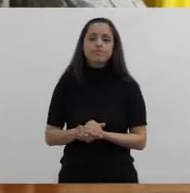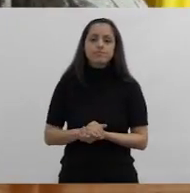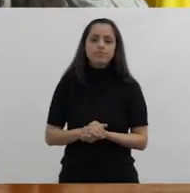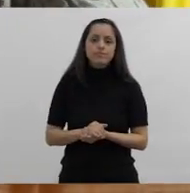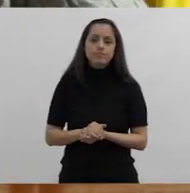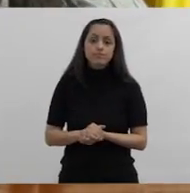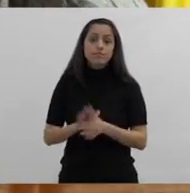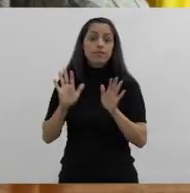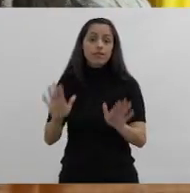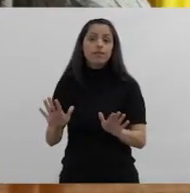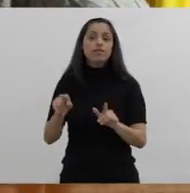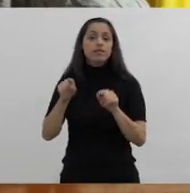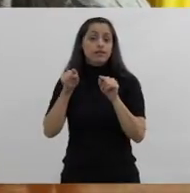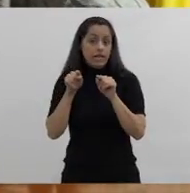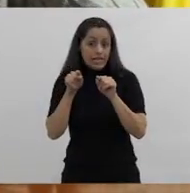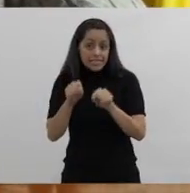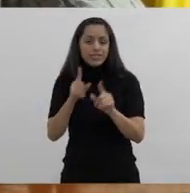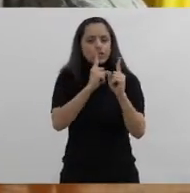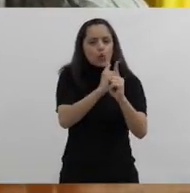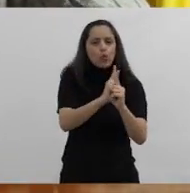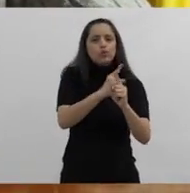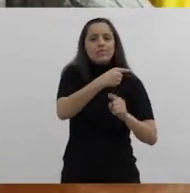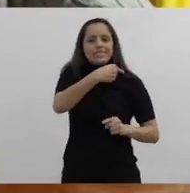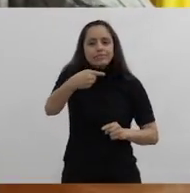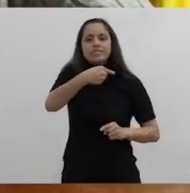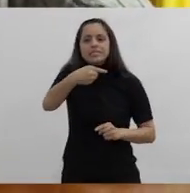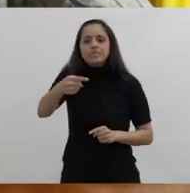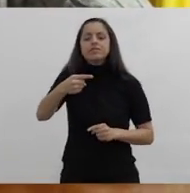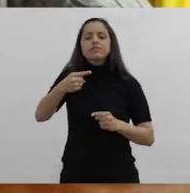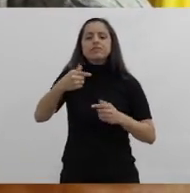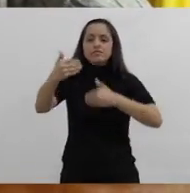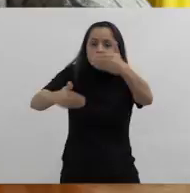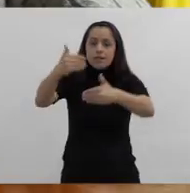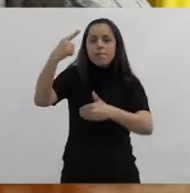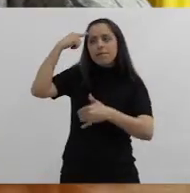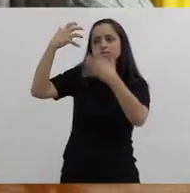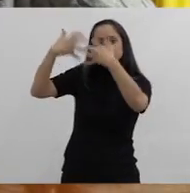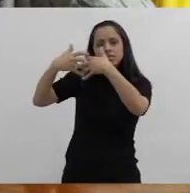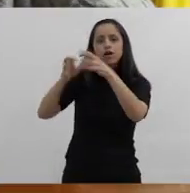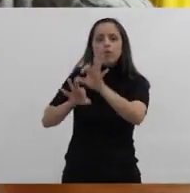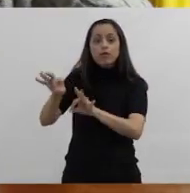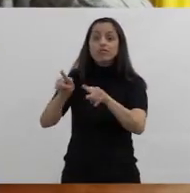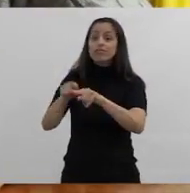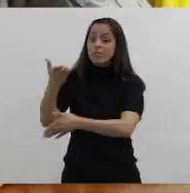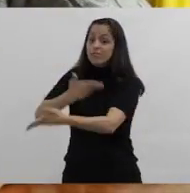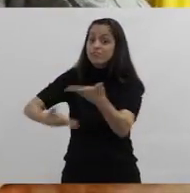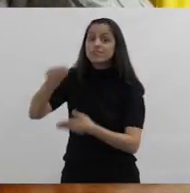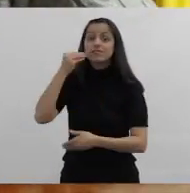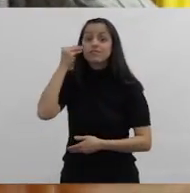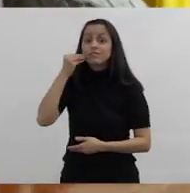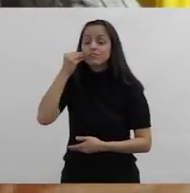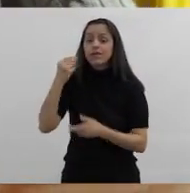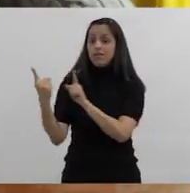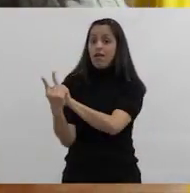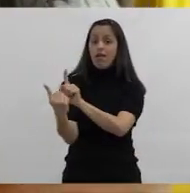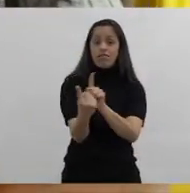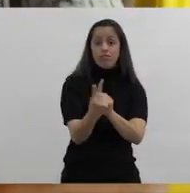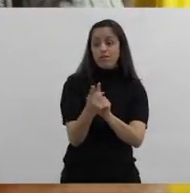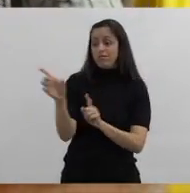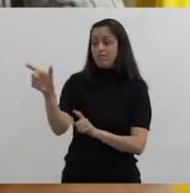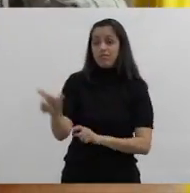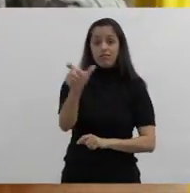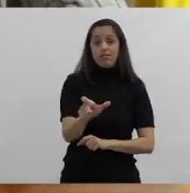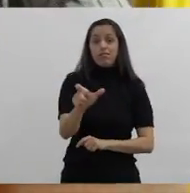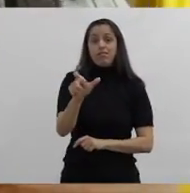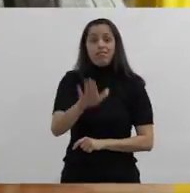Y elegí, digamos, que ese espacio, ese encuentro semanal fuera para pensar los proyectos y para compartir